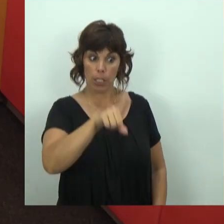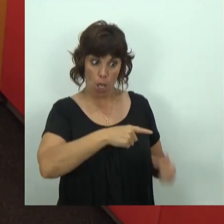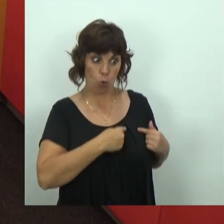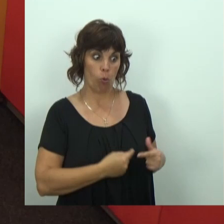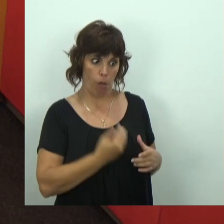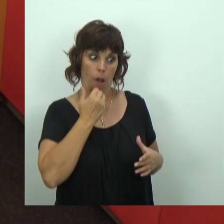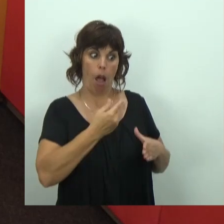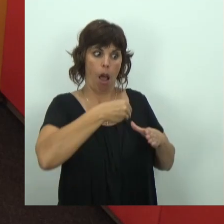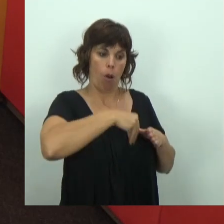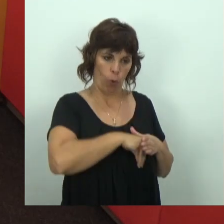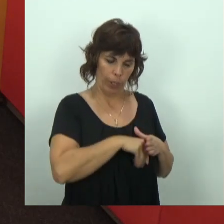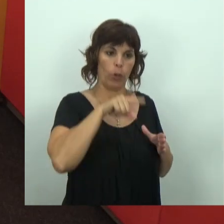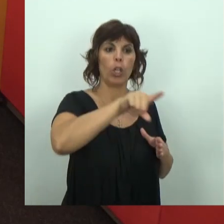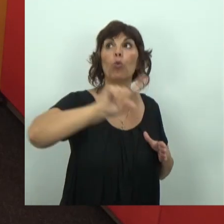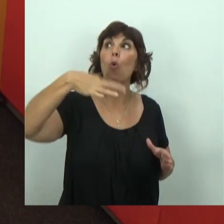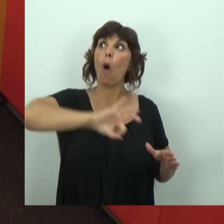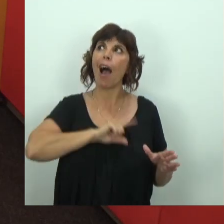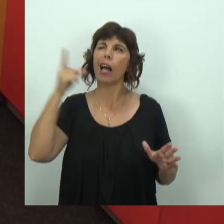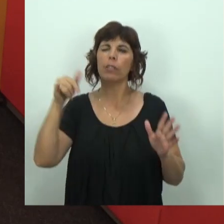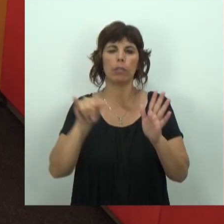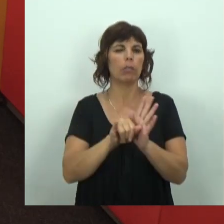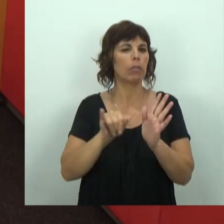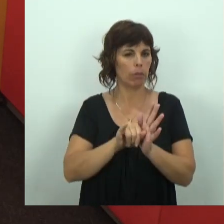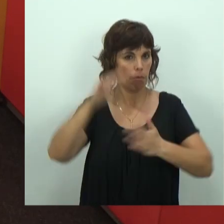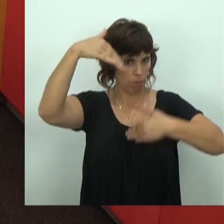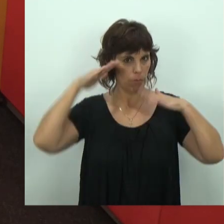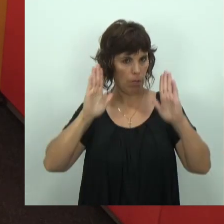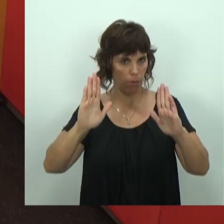tú te acercas al Señor, atención a lo que voy a decir ahora.